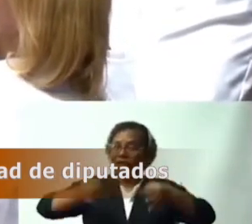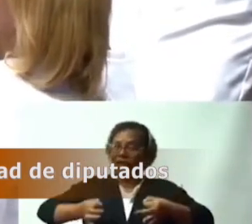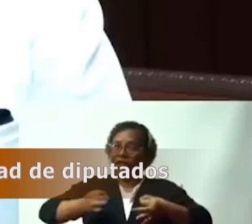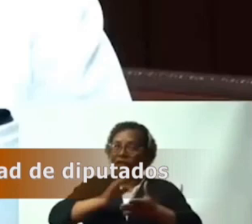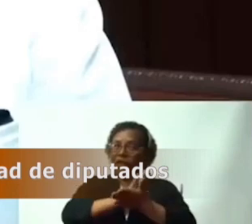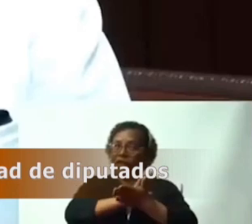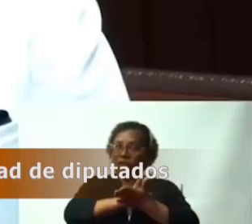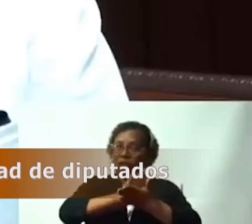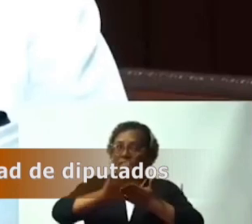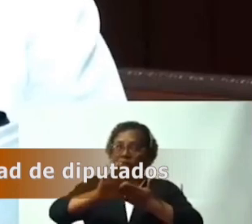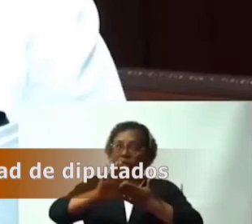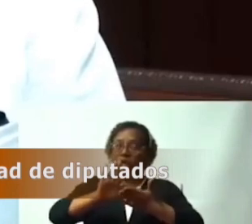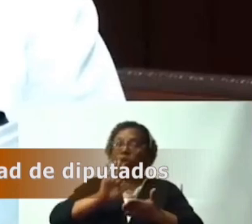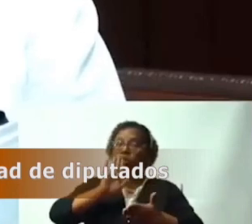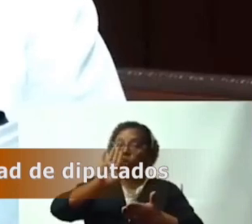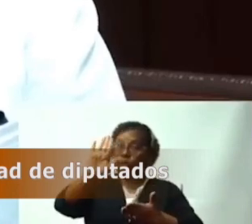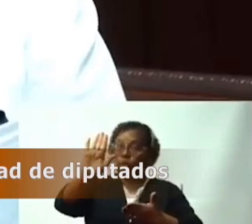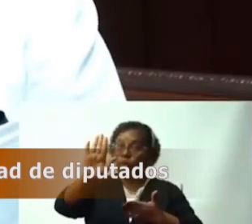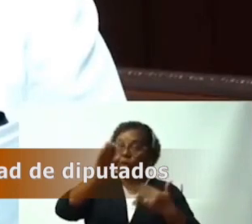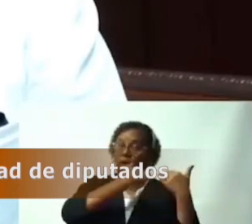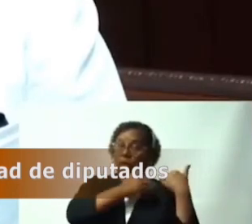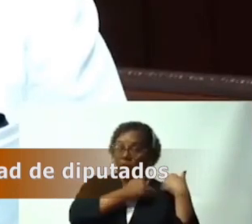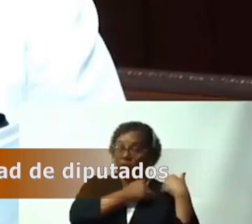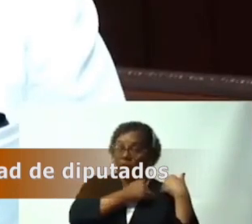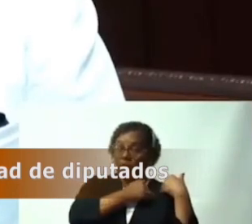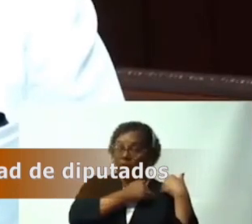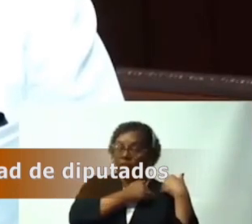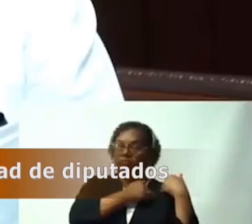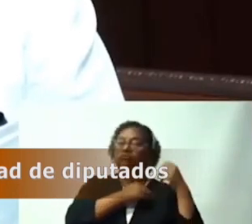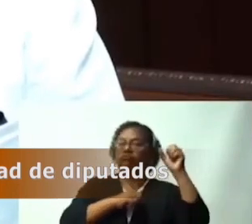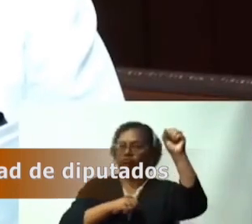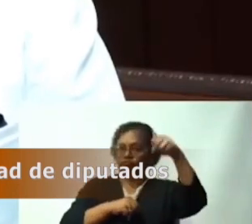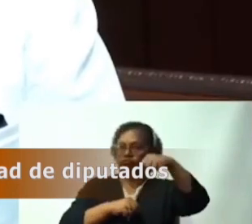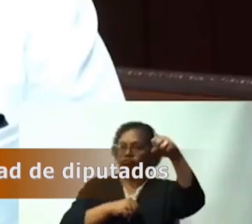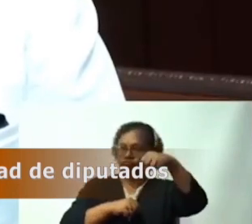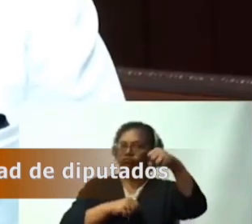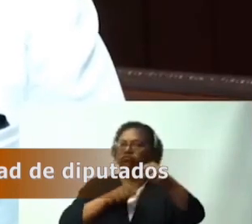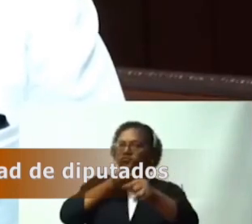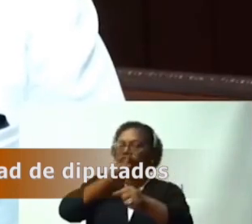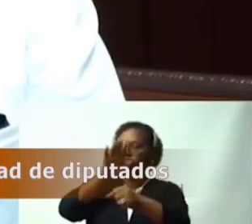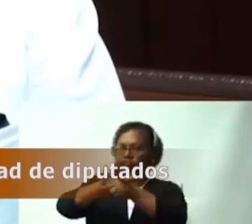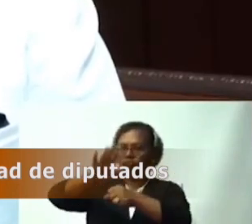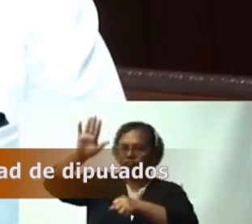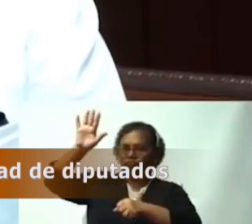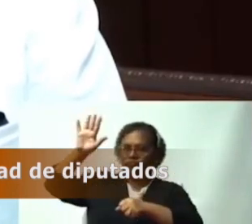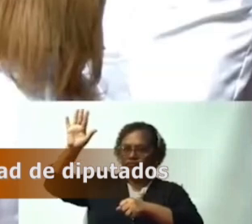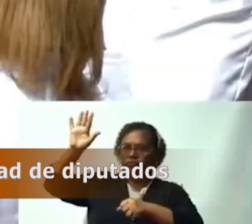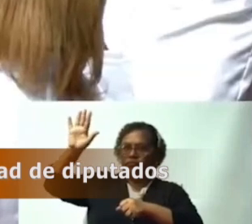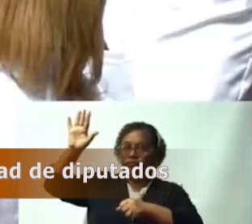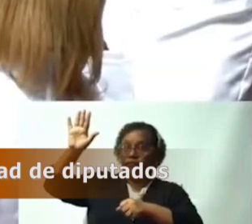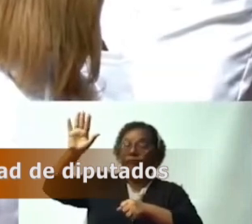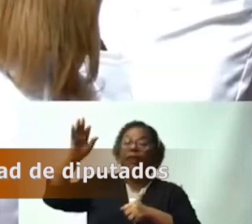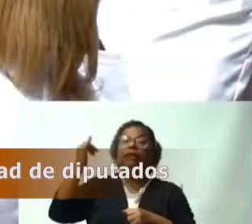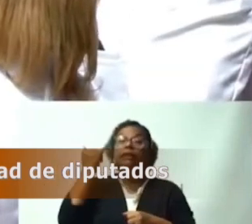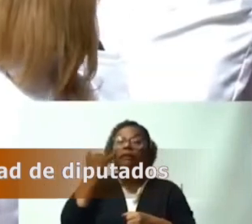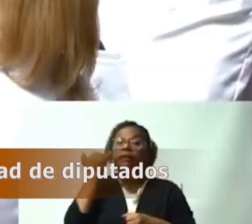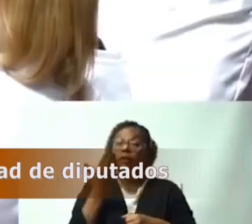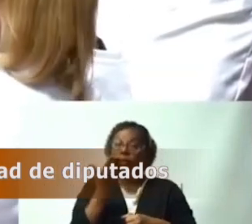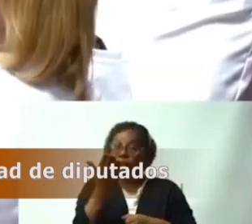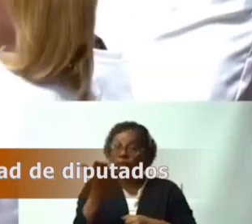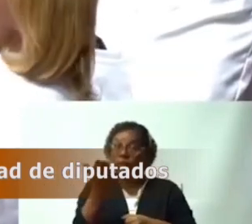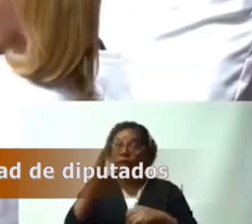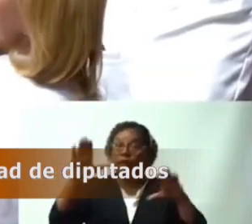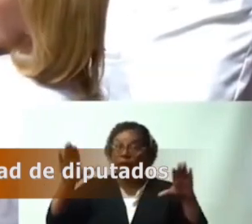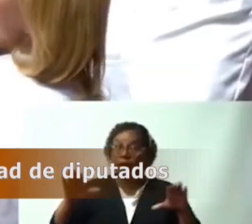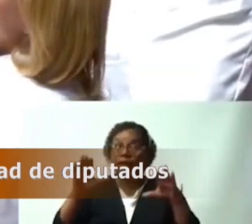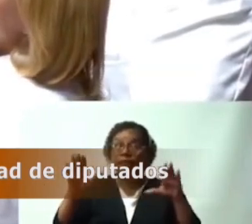diferente no sabemos si lo dijo por decirlo para caer bien en el momento qué trasfondo tiene o